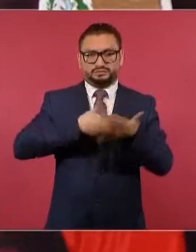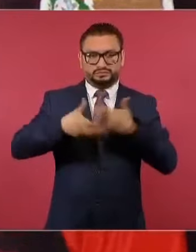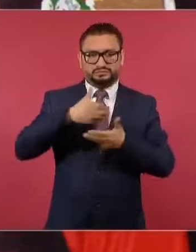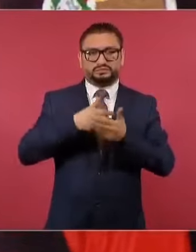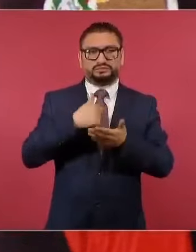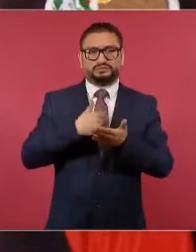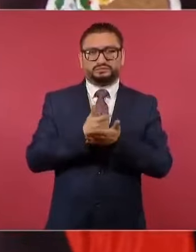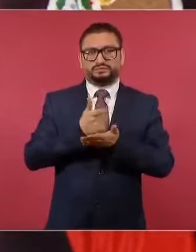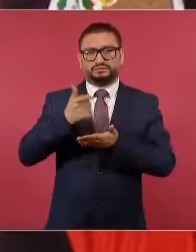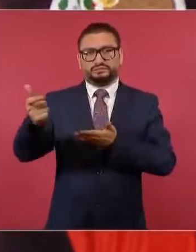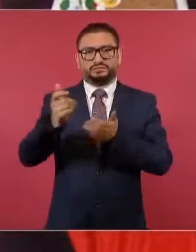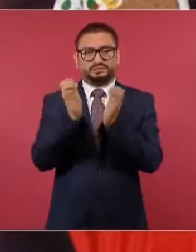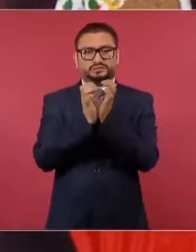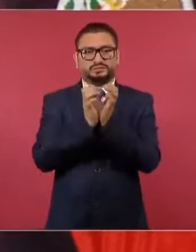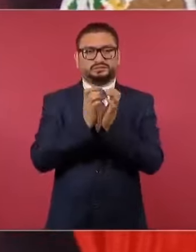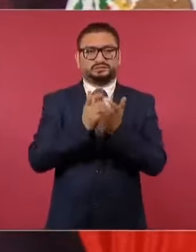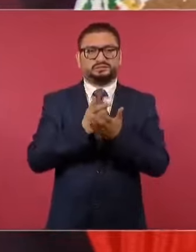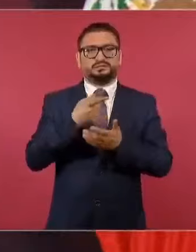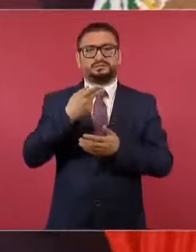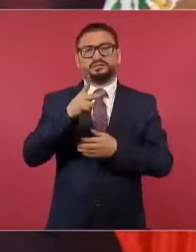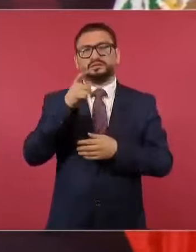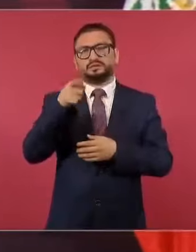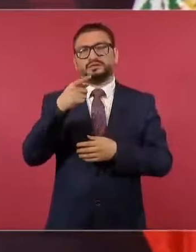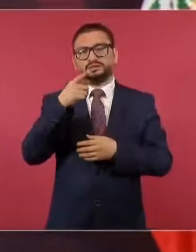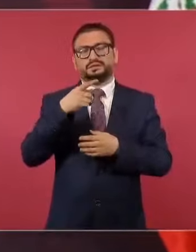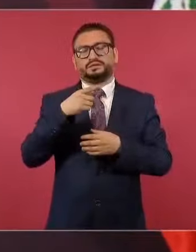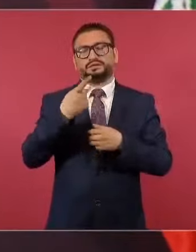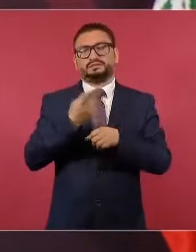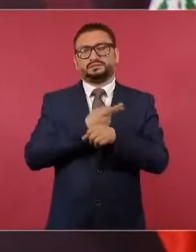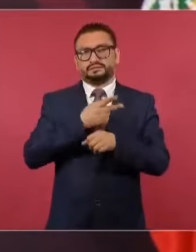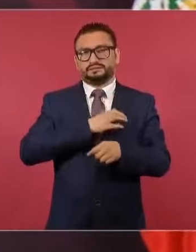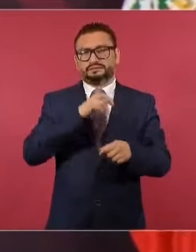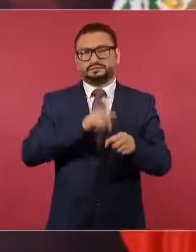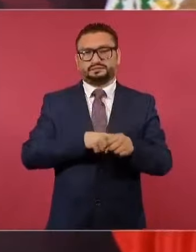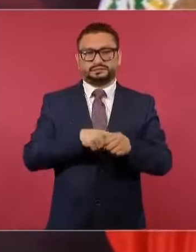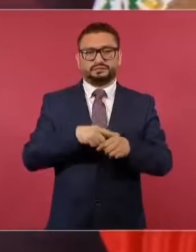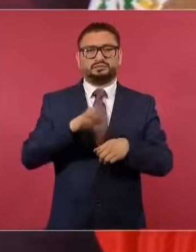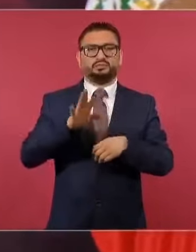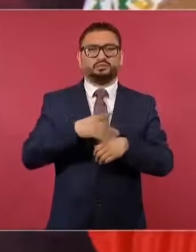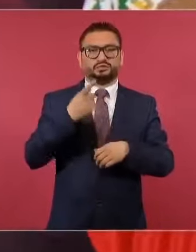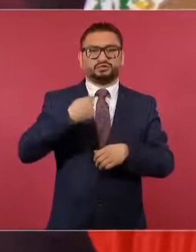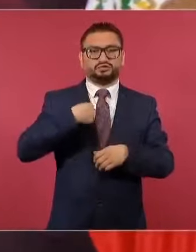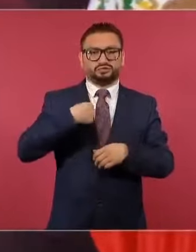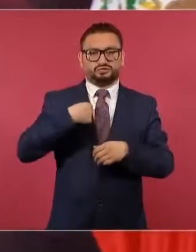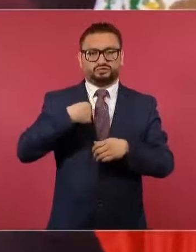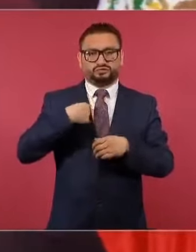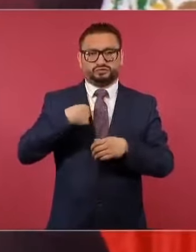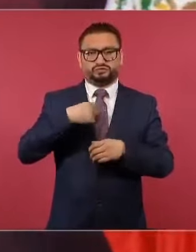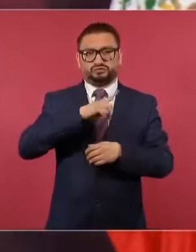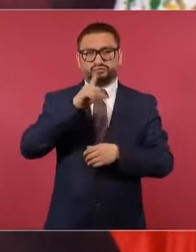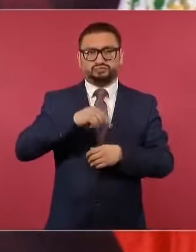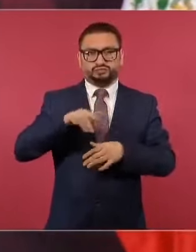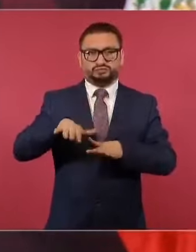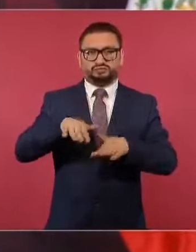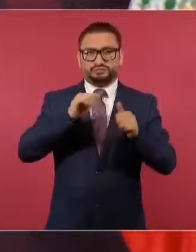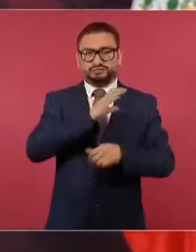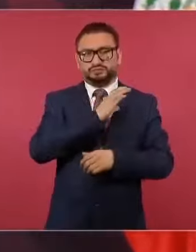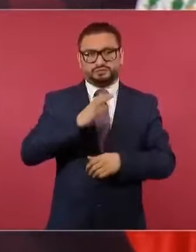ISSSTE. Nada más que ahí pasó algo muy especial. Como me fui después de candidato